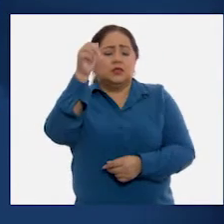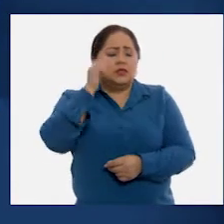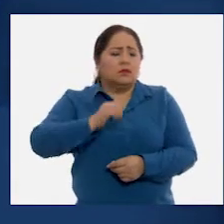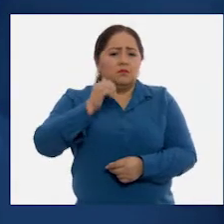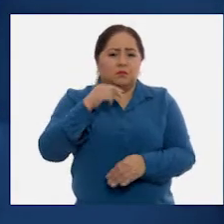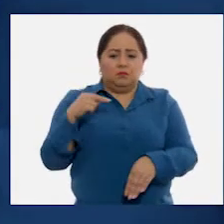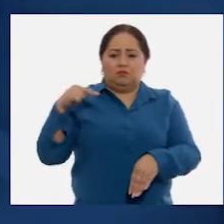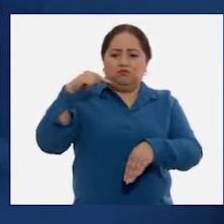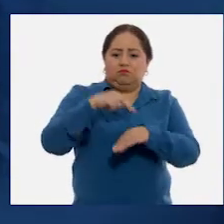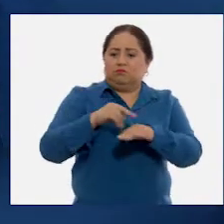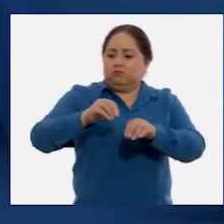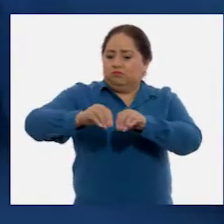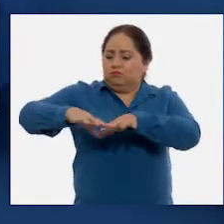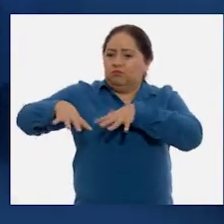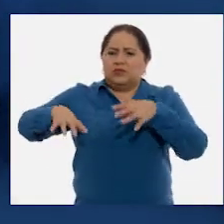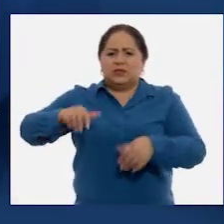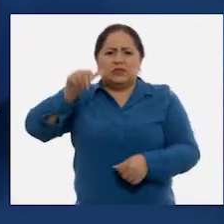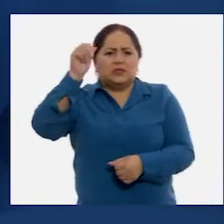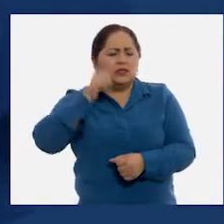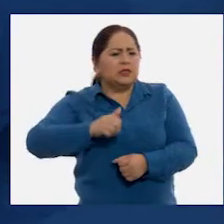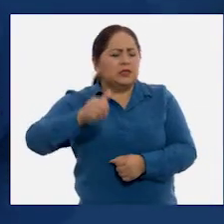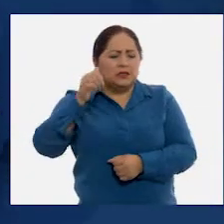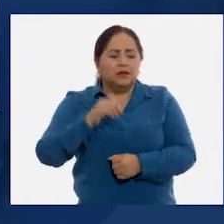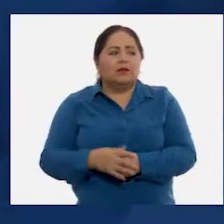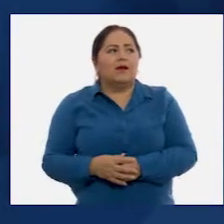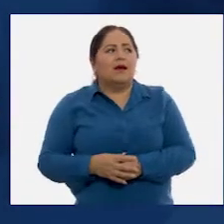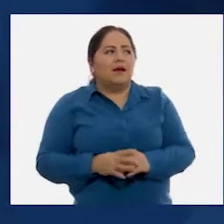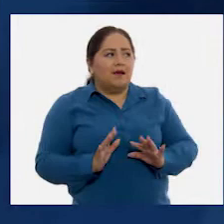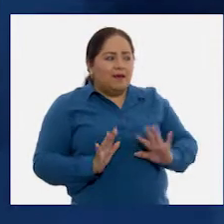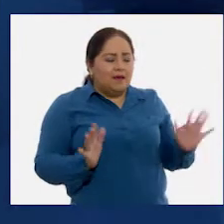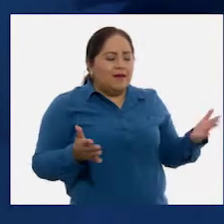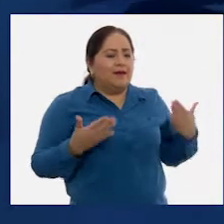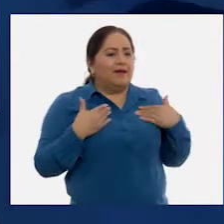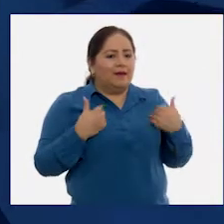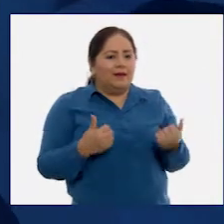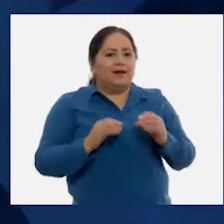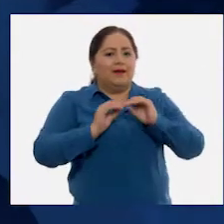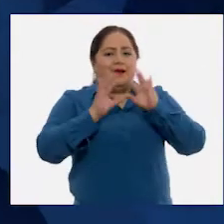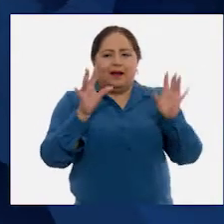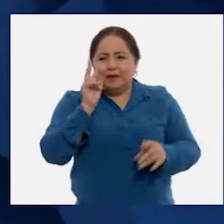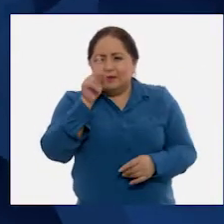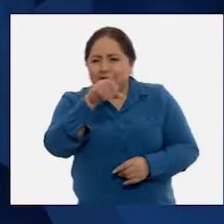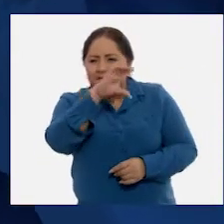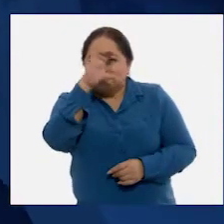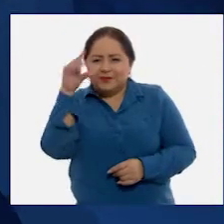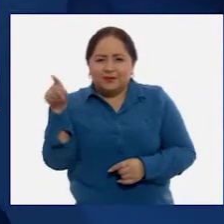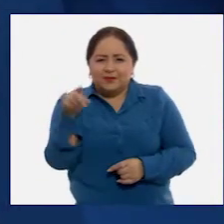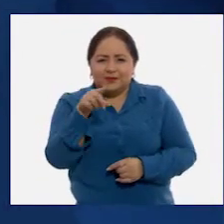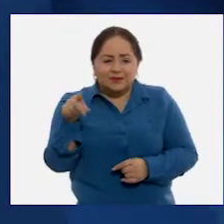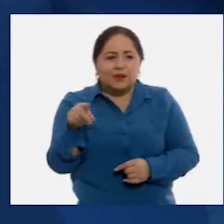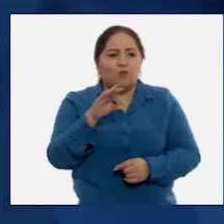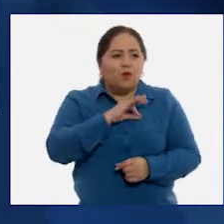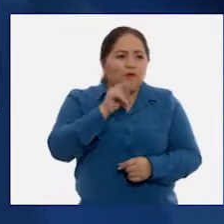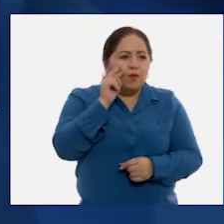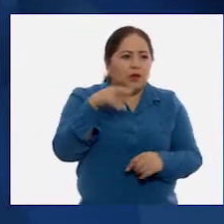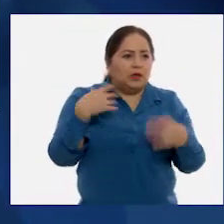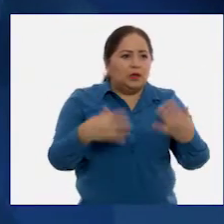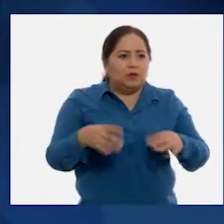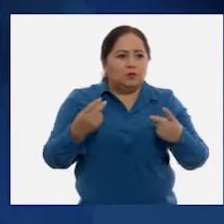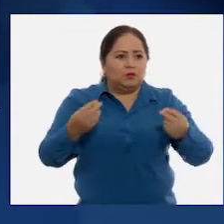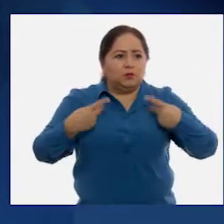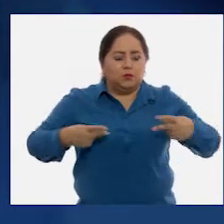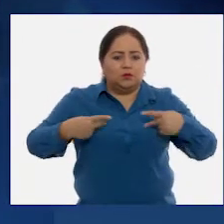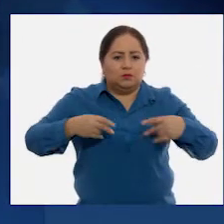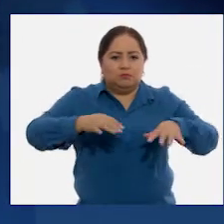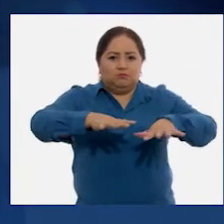al frente de sus tropas. Ahora sí ya tengo más clara la comparación. Y esto me permite ver la admiración del